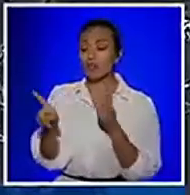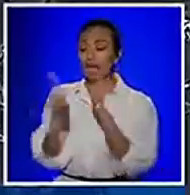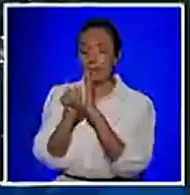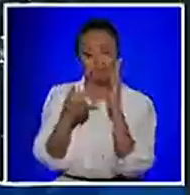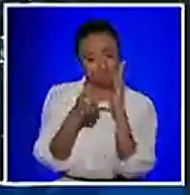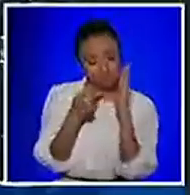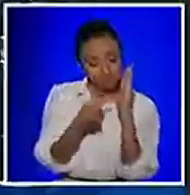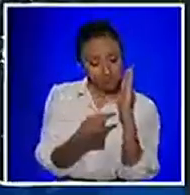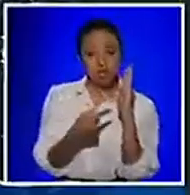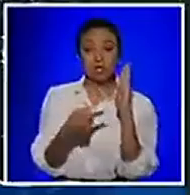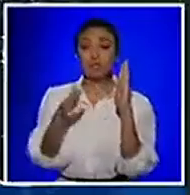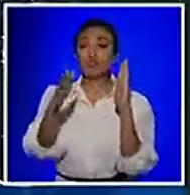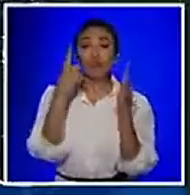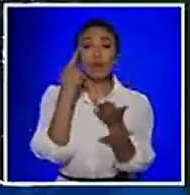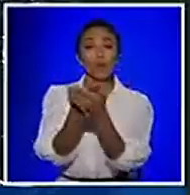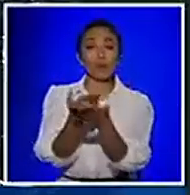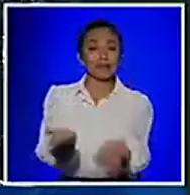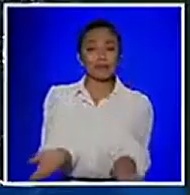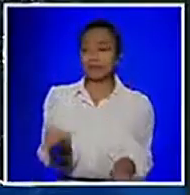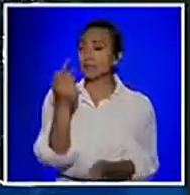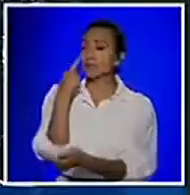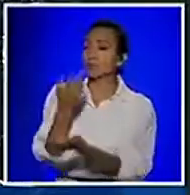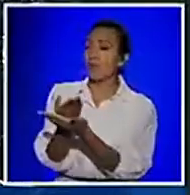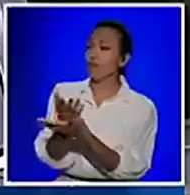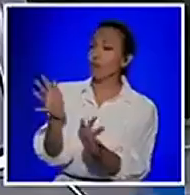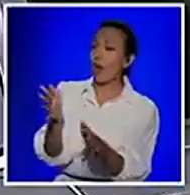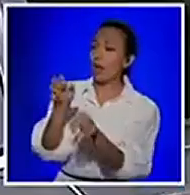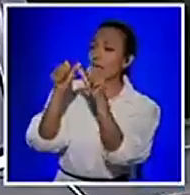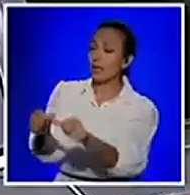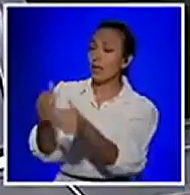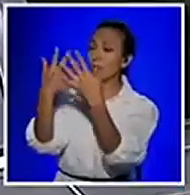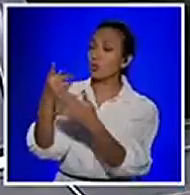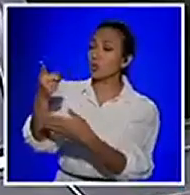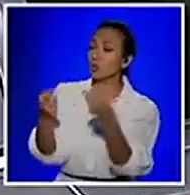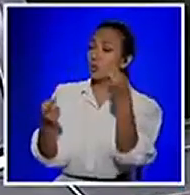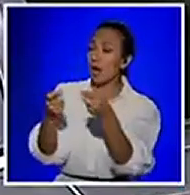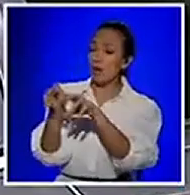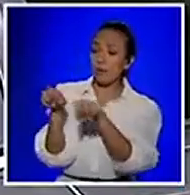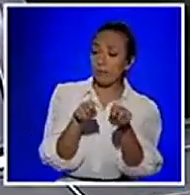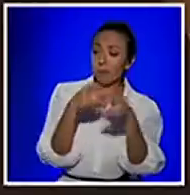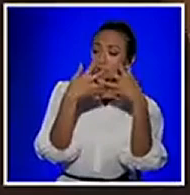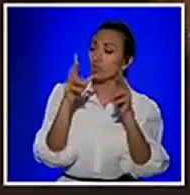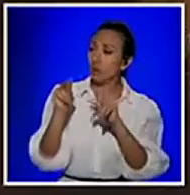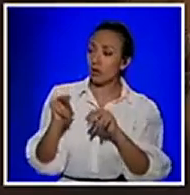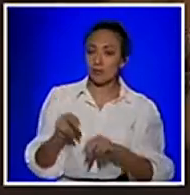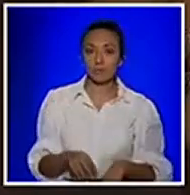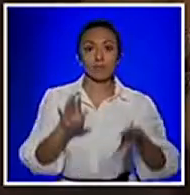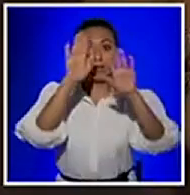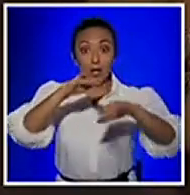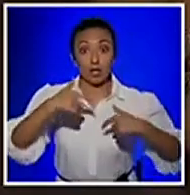no tengo pruebas para poderle dejar preso porque usted no dejo que el carro se vaya preso luego nos fuimos a la